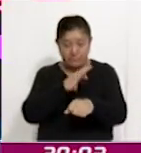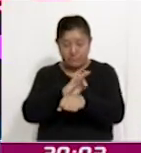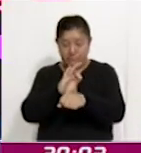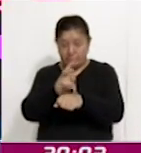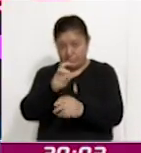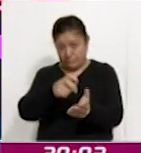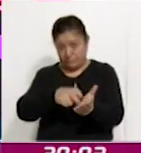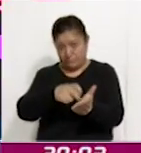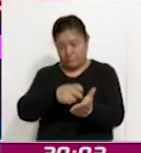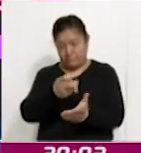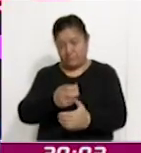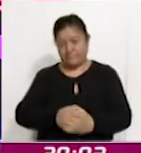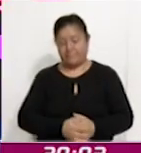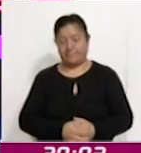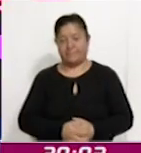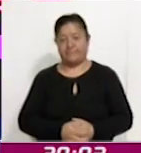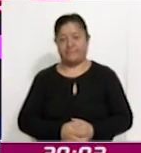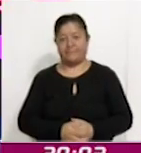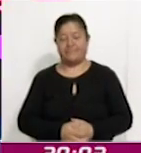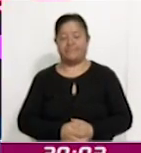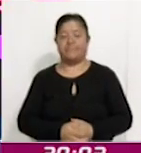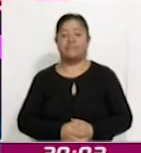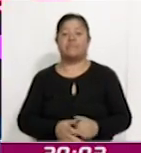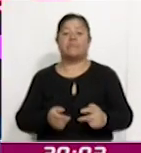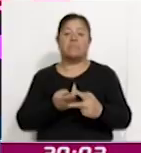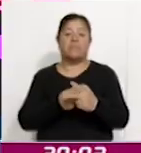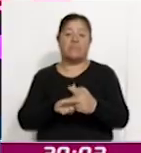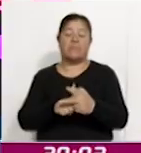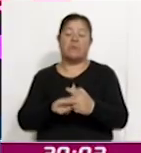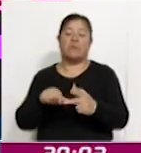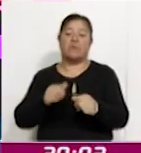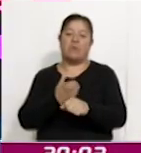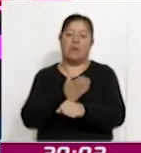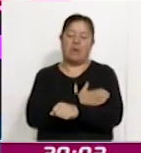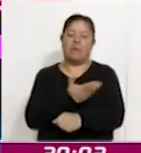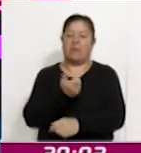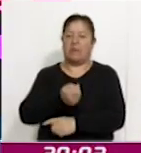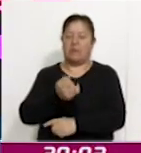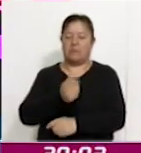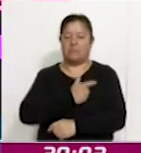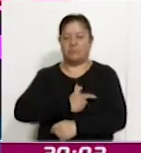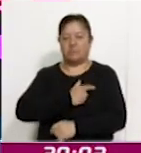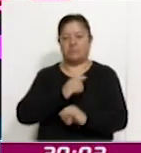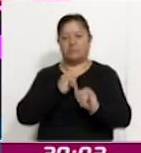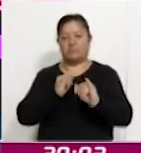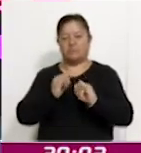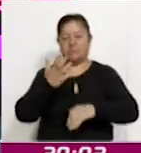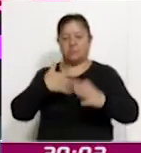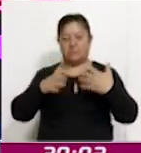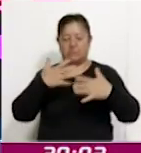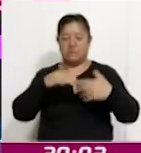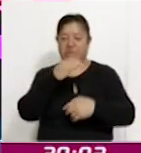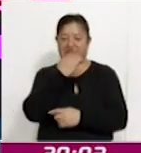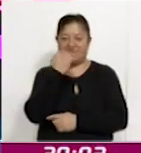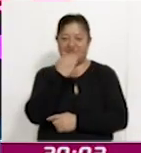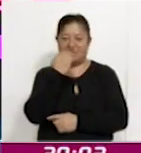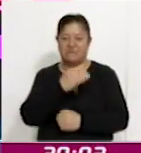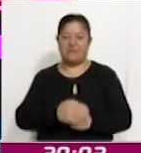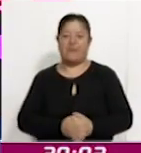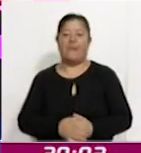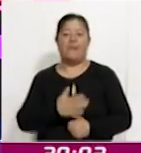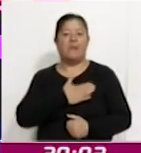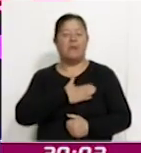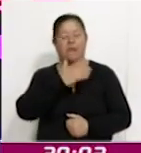Antes de dar inicio con la información de este viernes, saludo con gusto a nuestro intérprete de lengua de señas mexicana, Miroslava Amador.